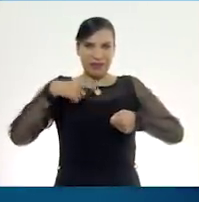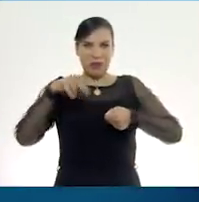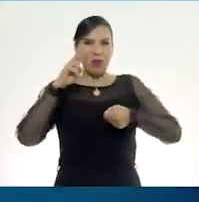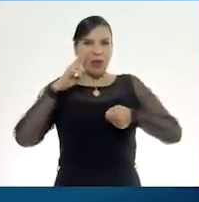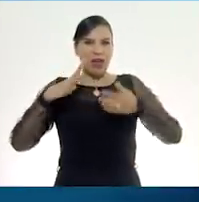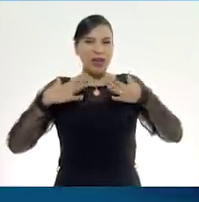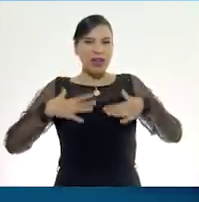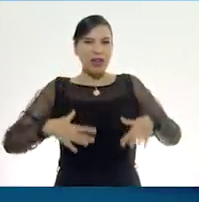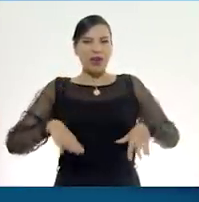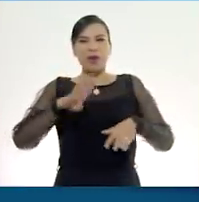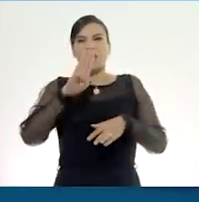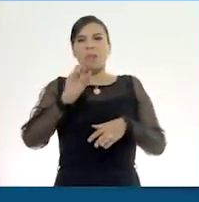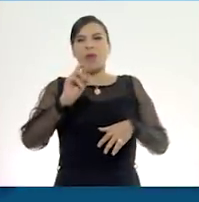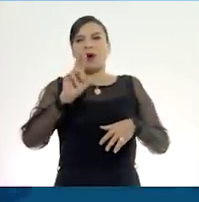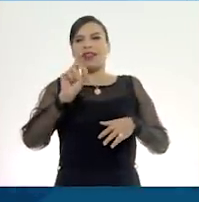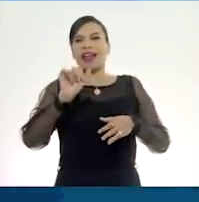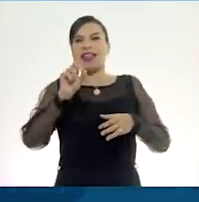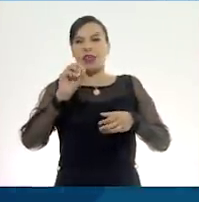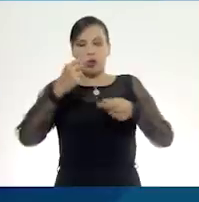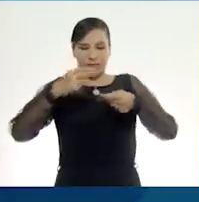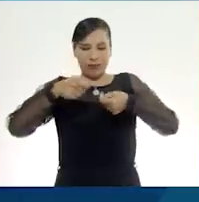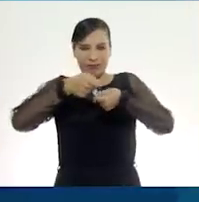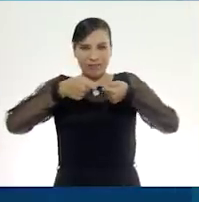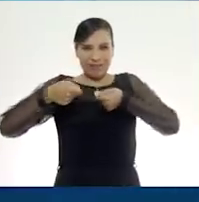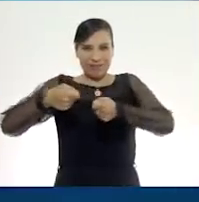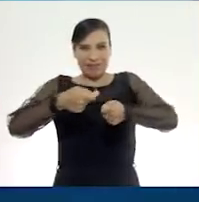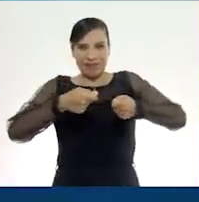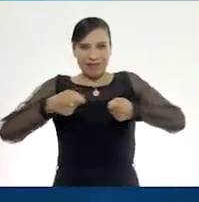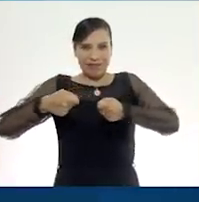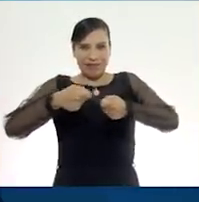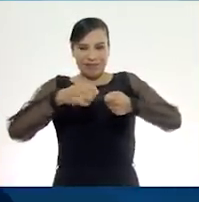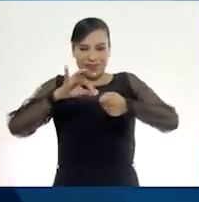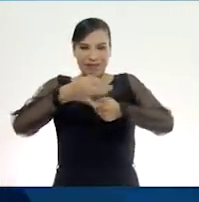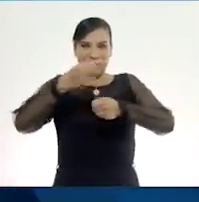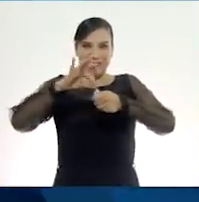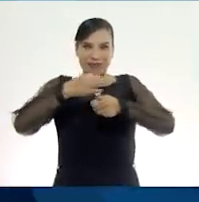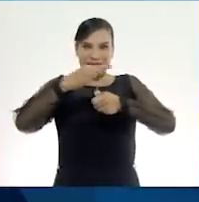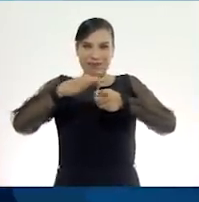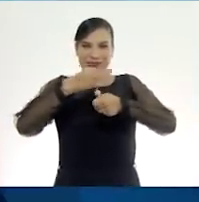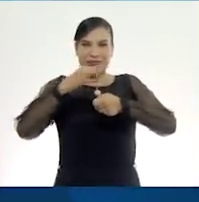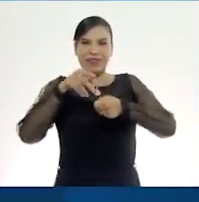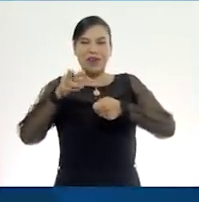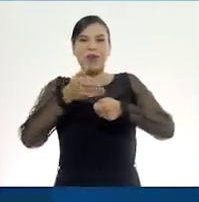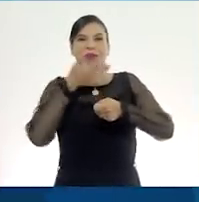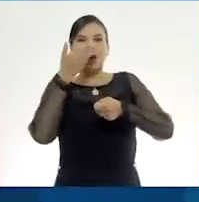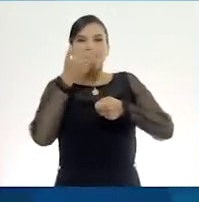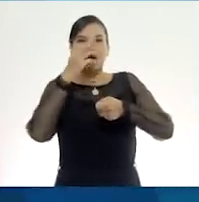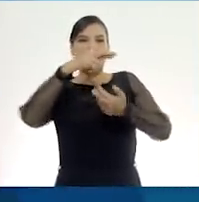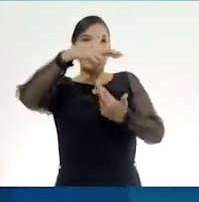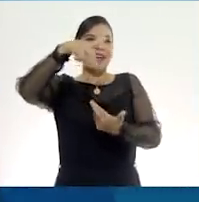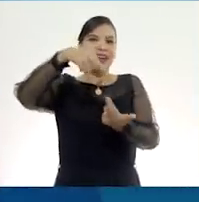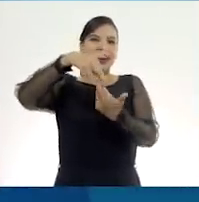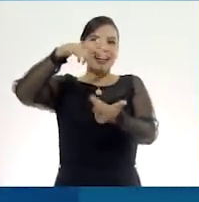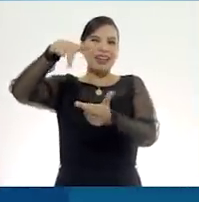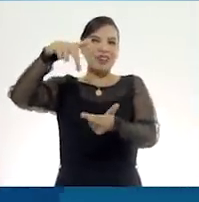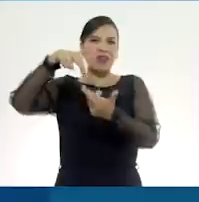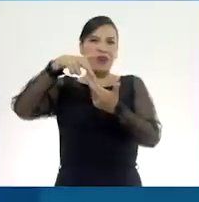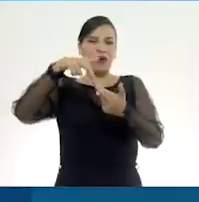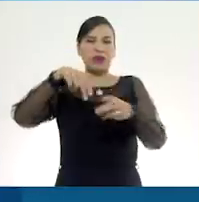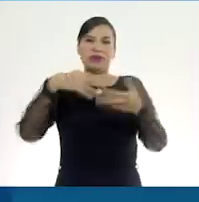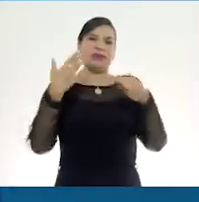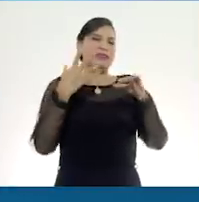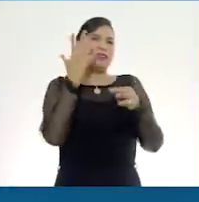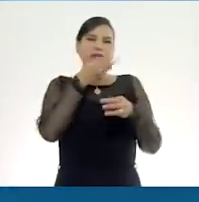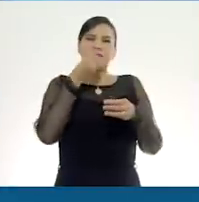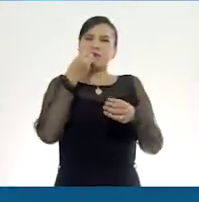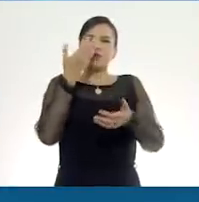los vestidos bordados que hay en diferentes lugares de la República Mexicana? Sí, son Sí. típicos de las regiones. Trabajos